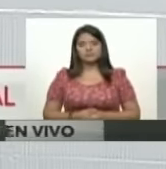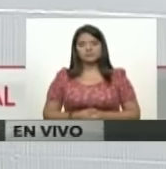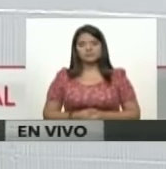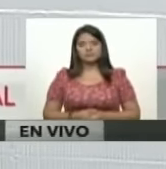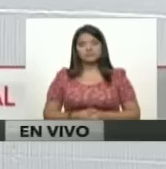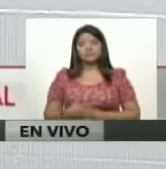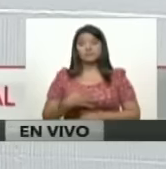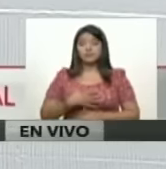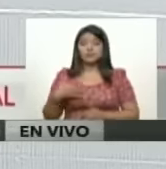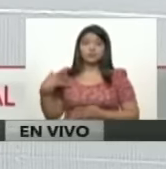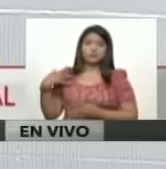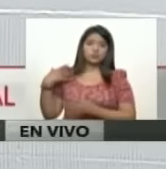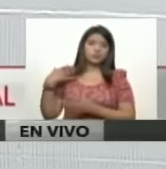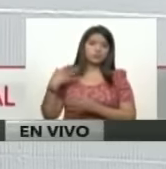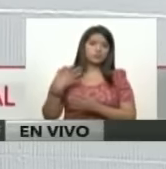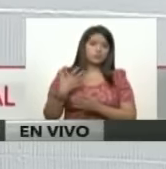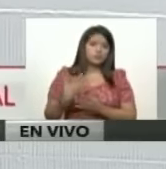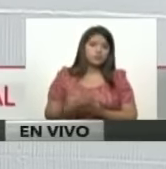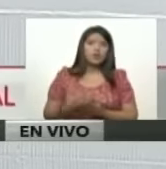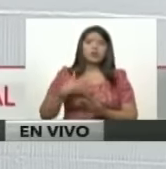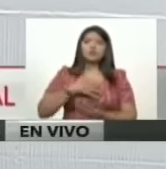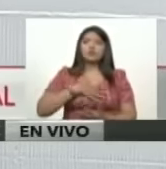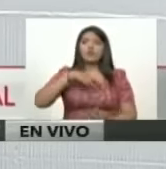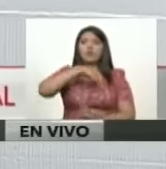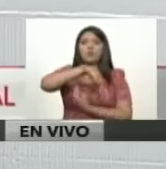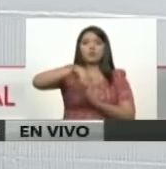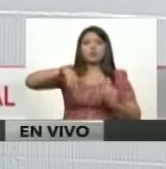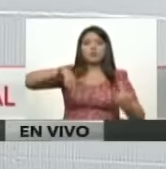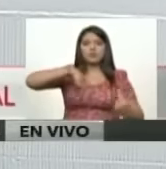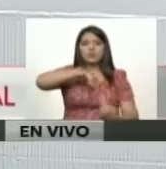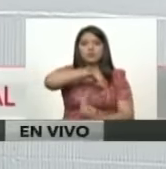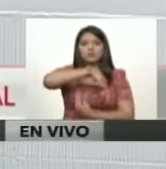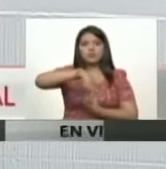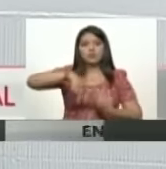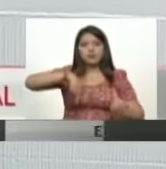vida como revolucionario